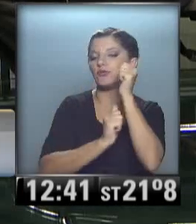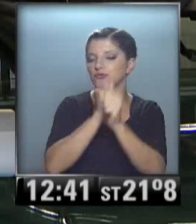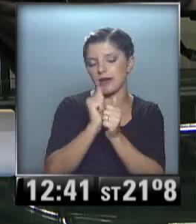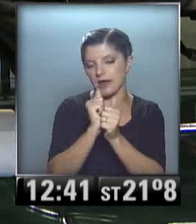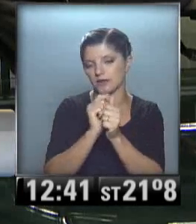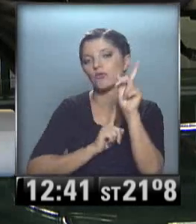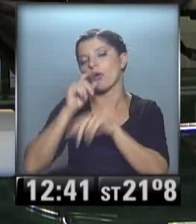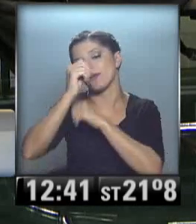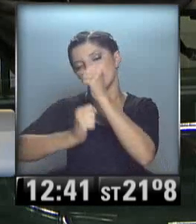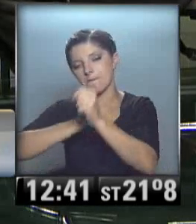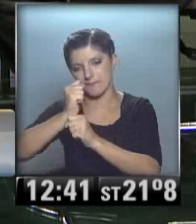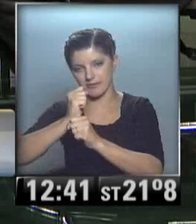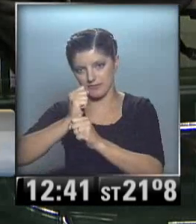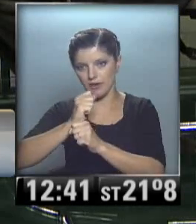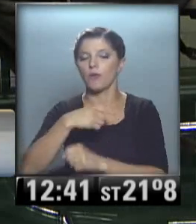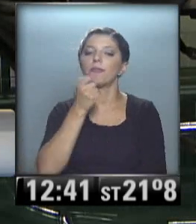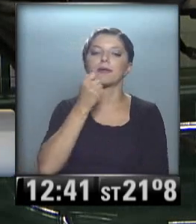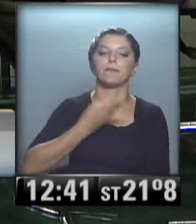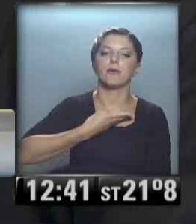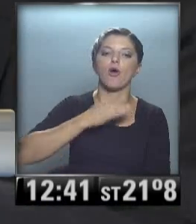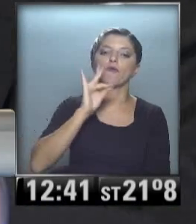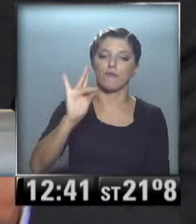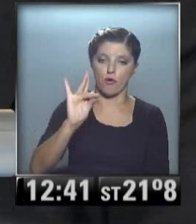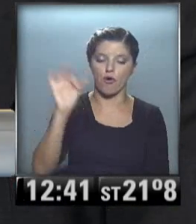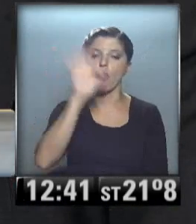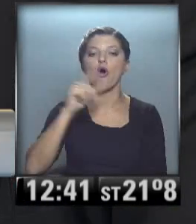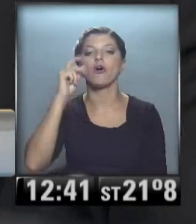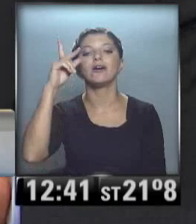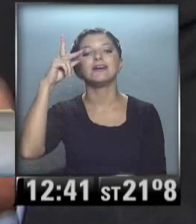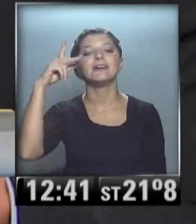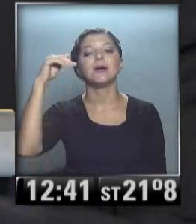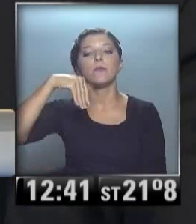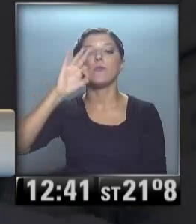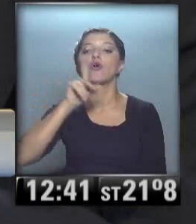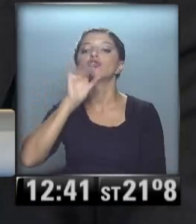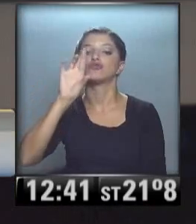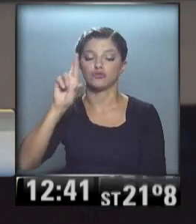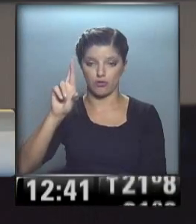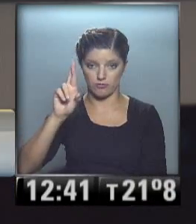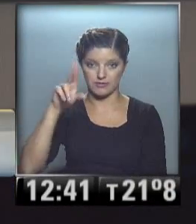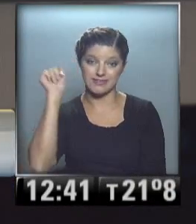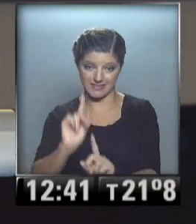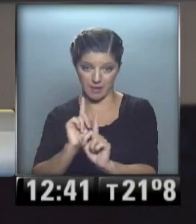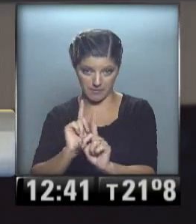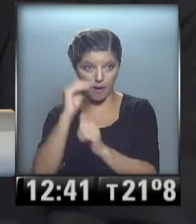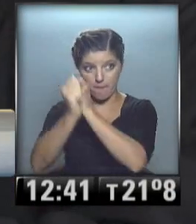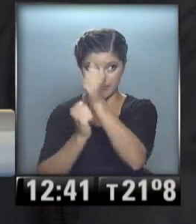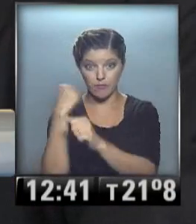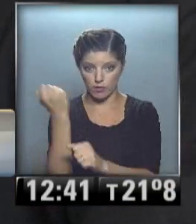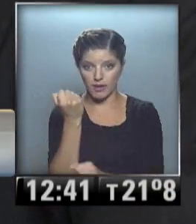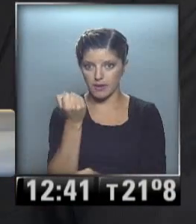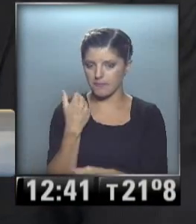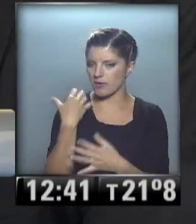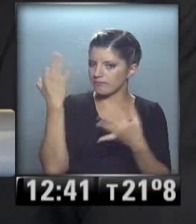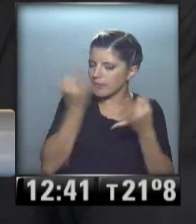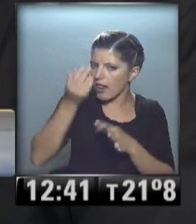algunas empresas industriales, tipo Ford o General Motors, empresas emblemáticas de ese proyecto. Ahora, hoy las que dominan